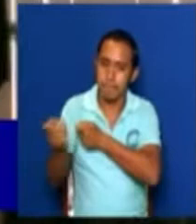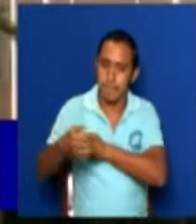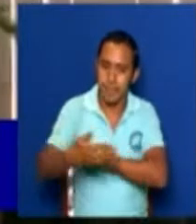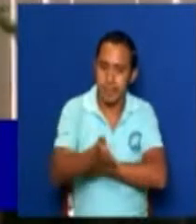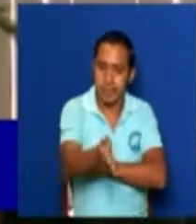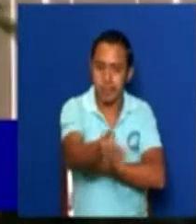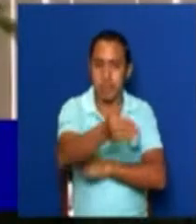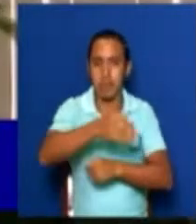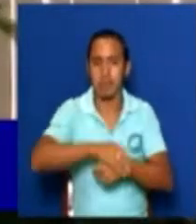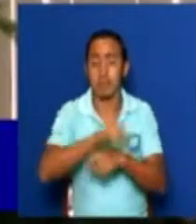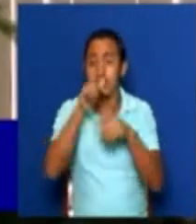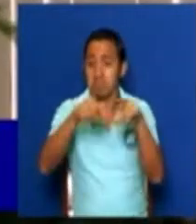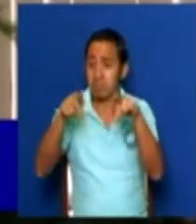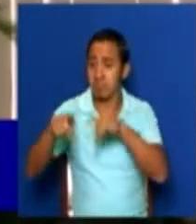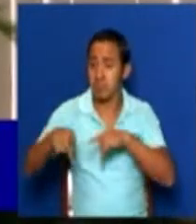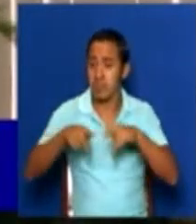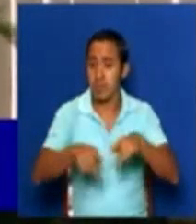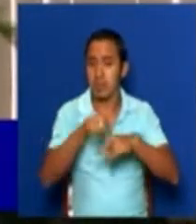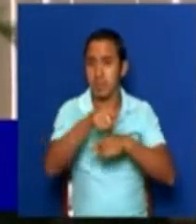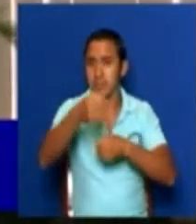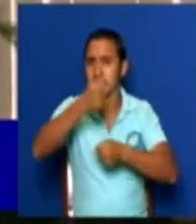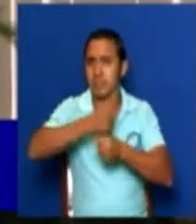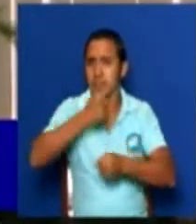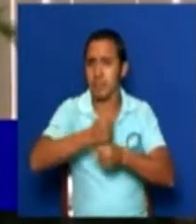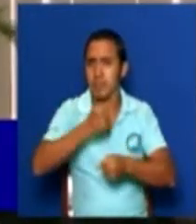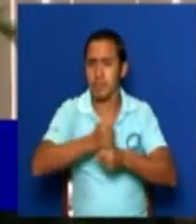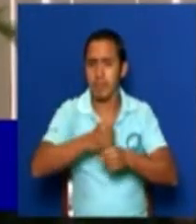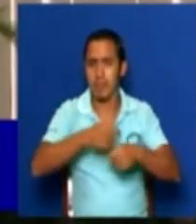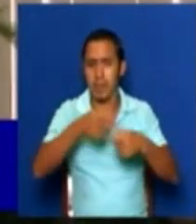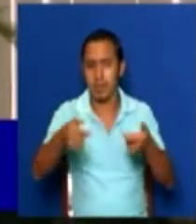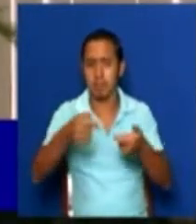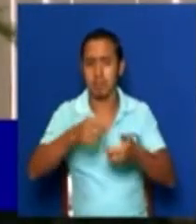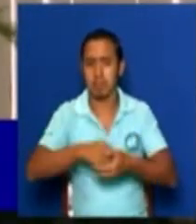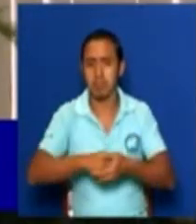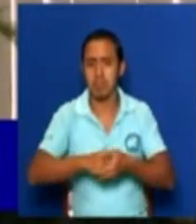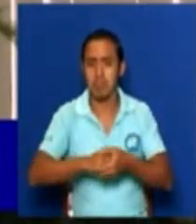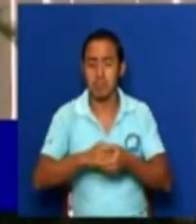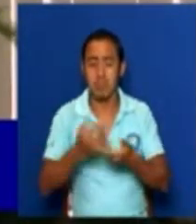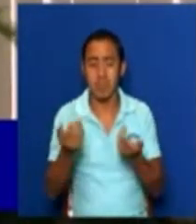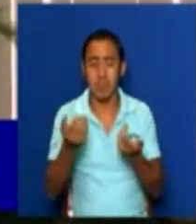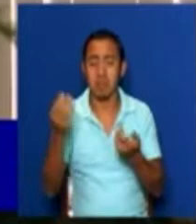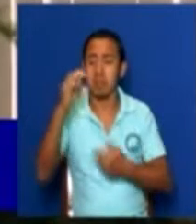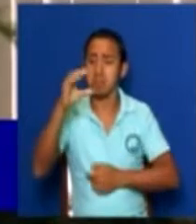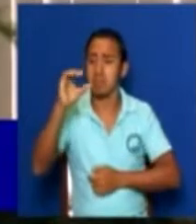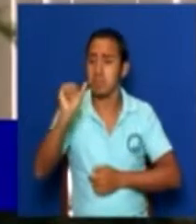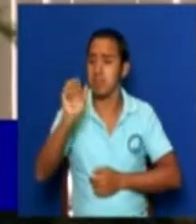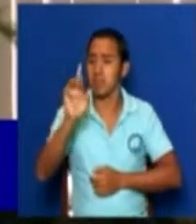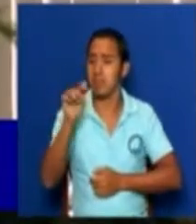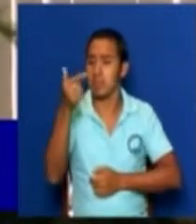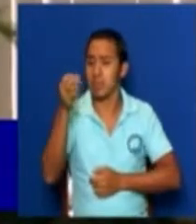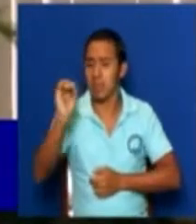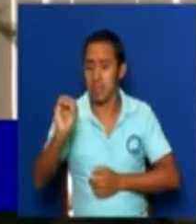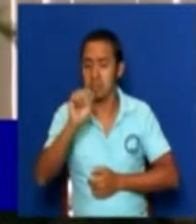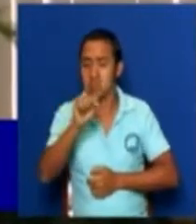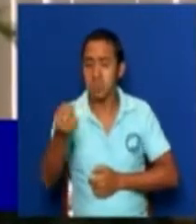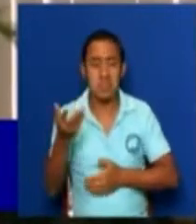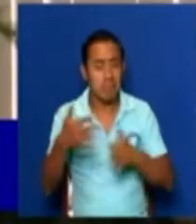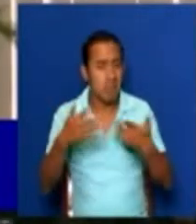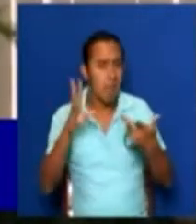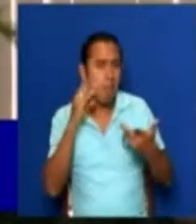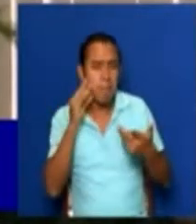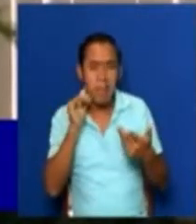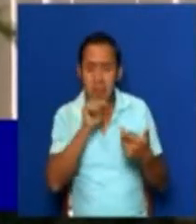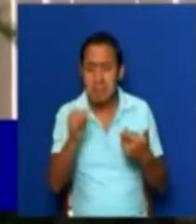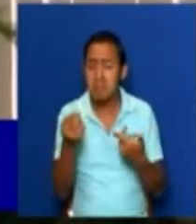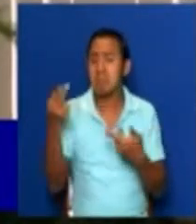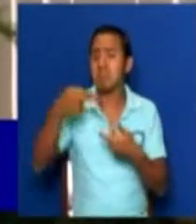encontramos gente que está ocupando puestos con menor, con, digamos, con no calificación.